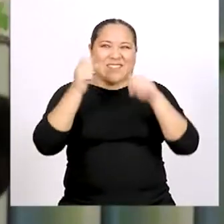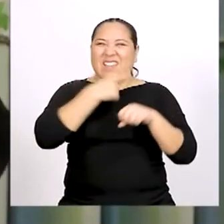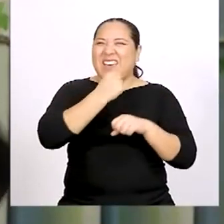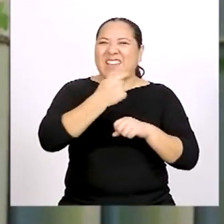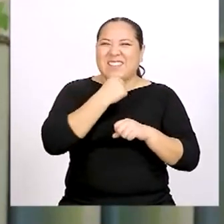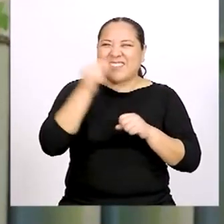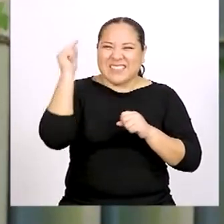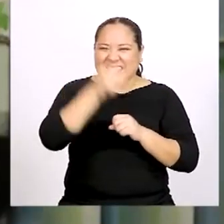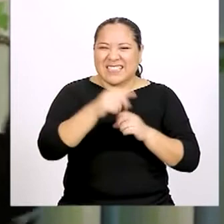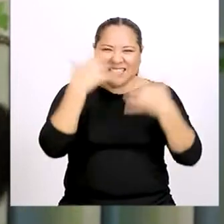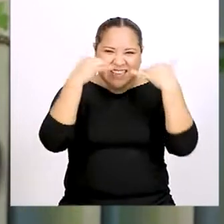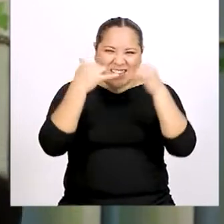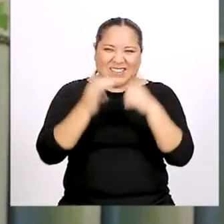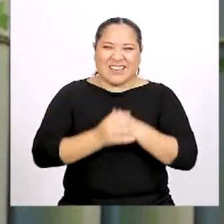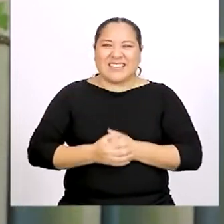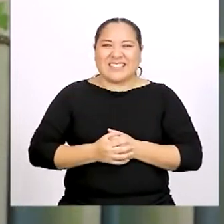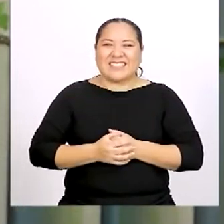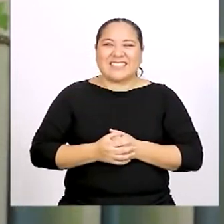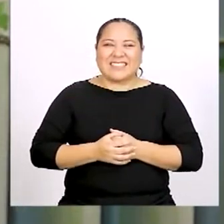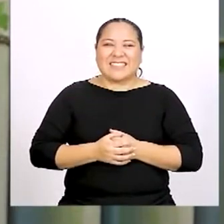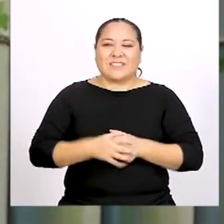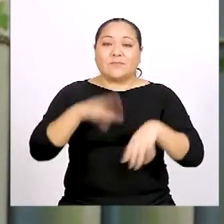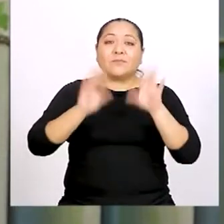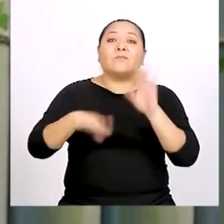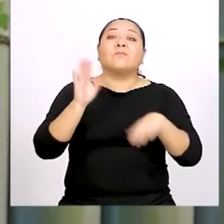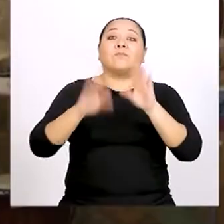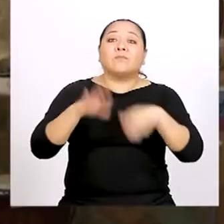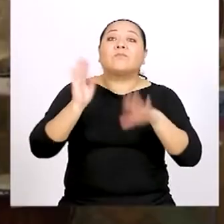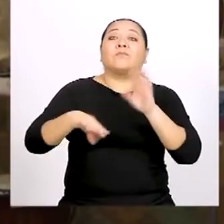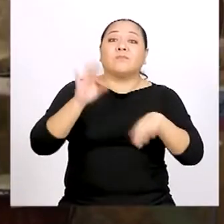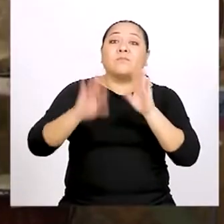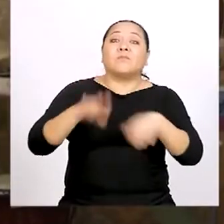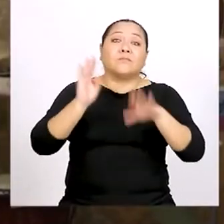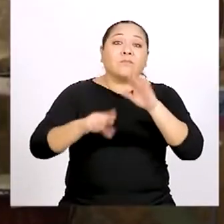¡Sí! ¡Me encanta ese juego!